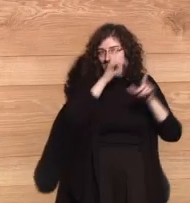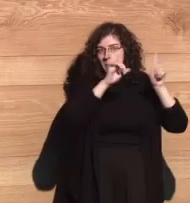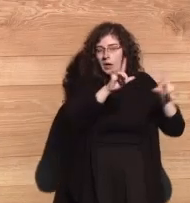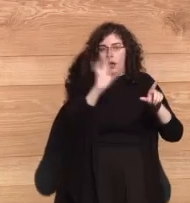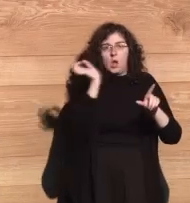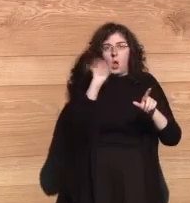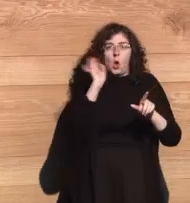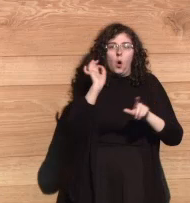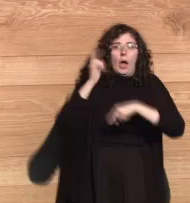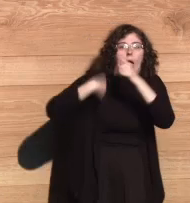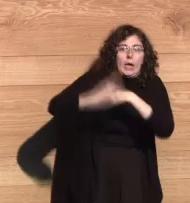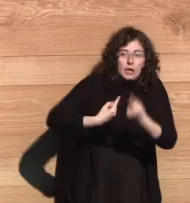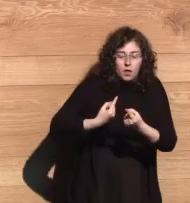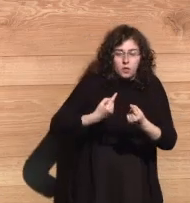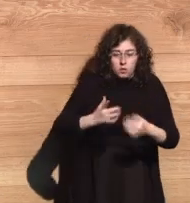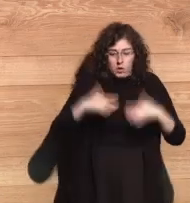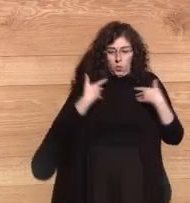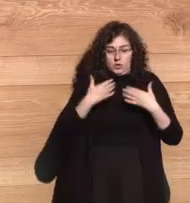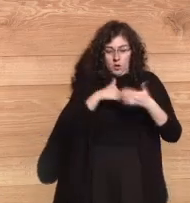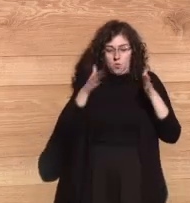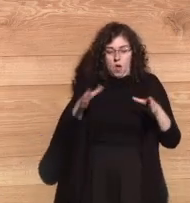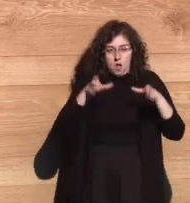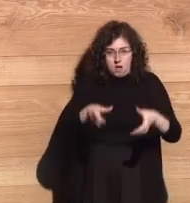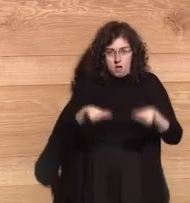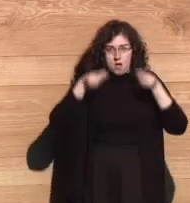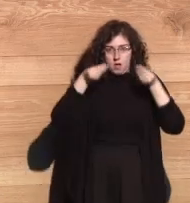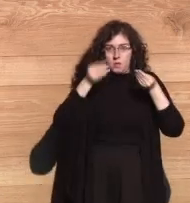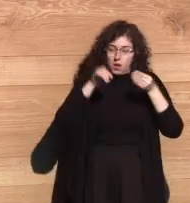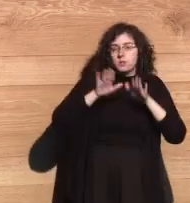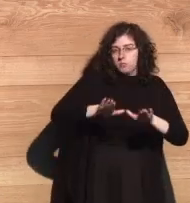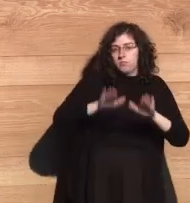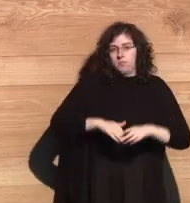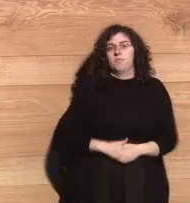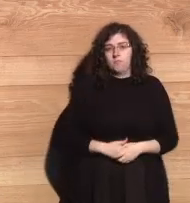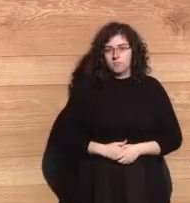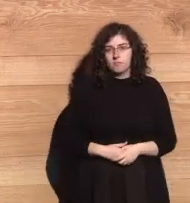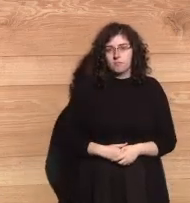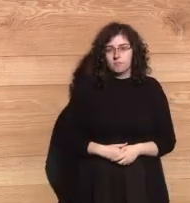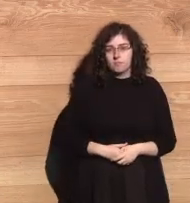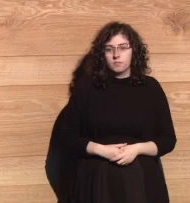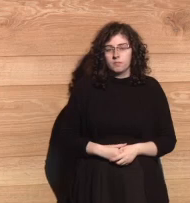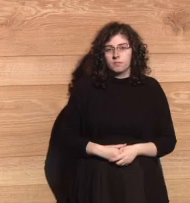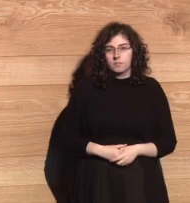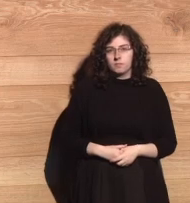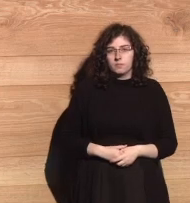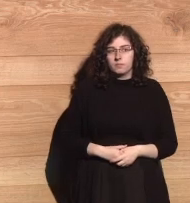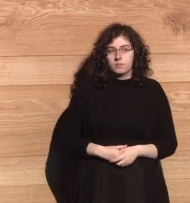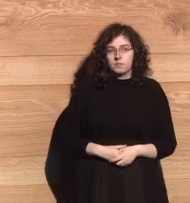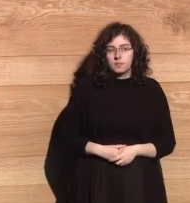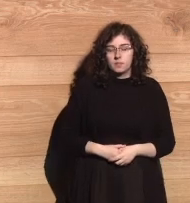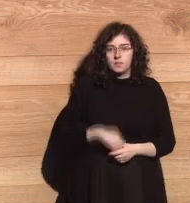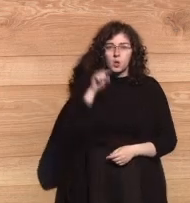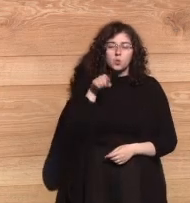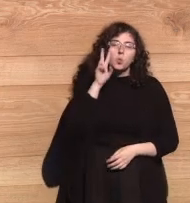después de una otra generación la encuentre en una caja de zapatos, pero ahí está, ¿no? Entonces, ¿y cómo lo ves tú